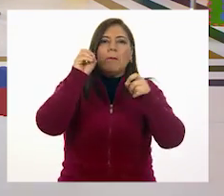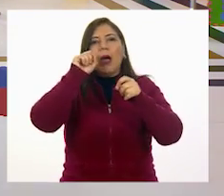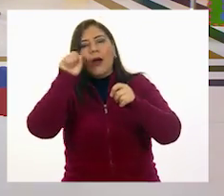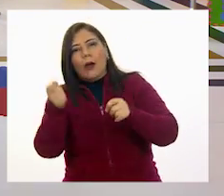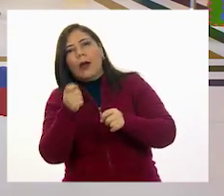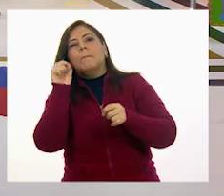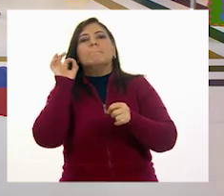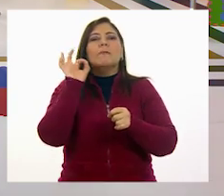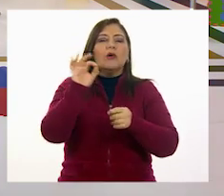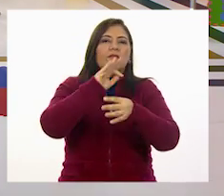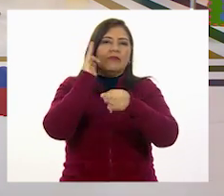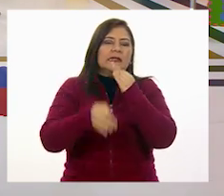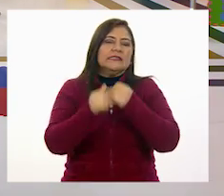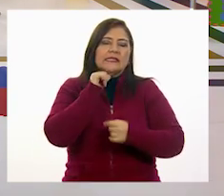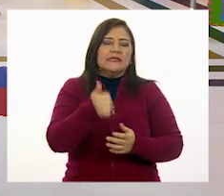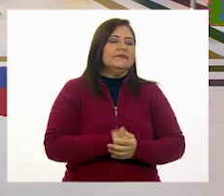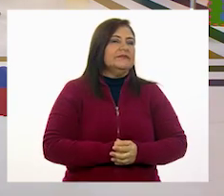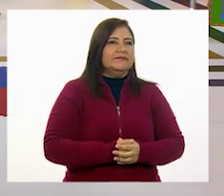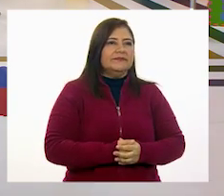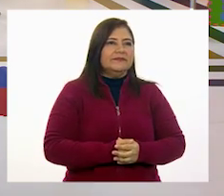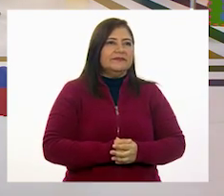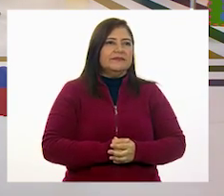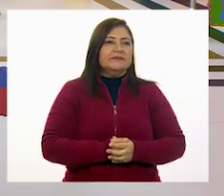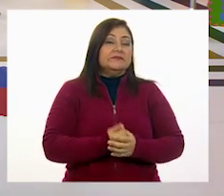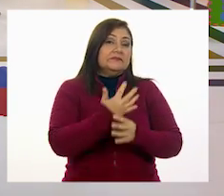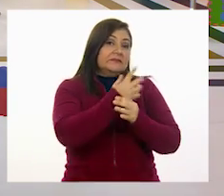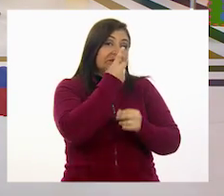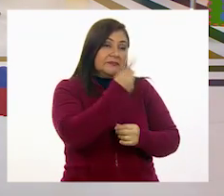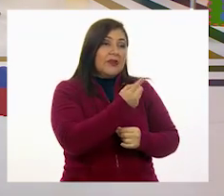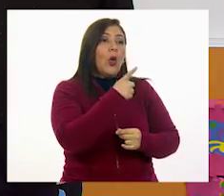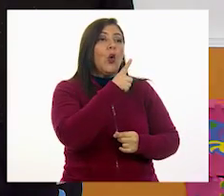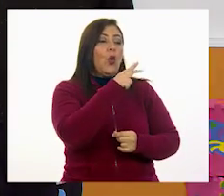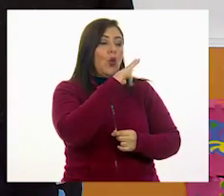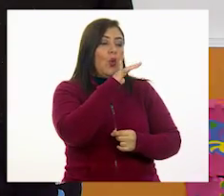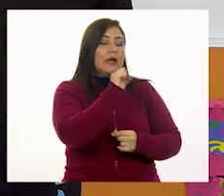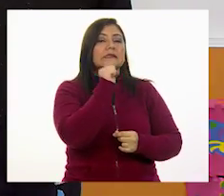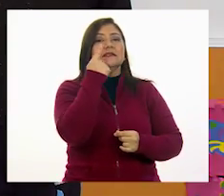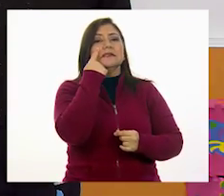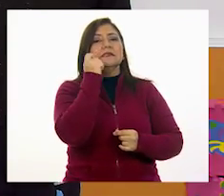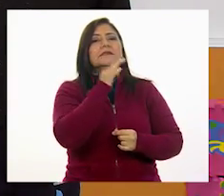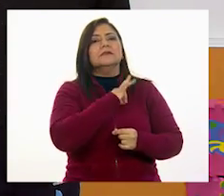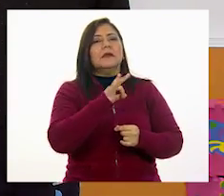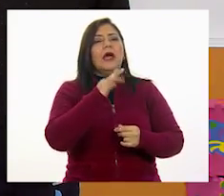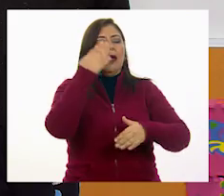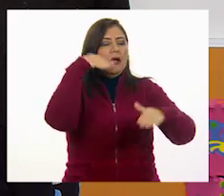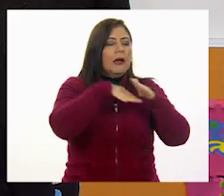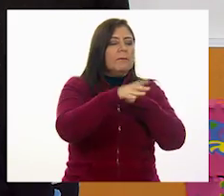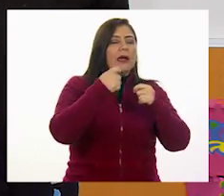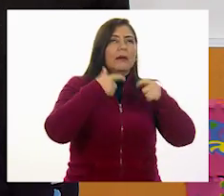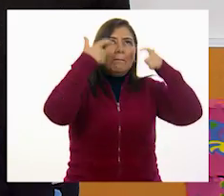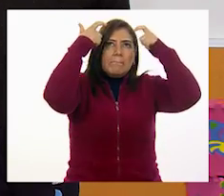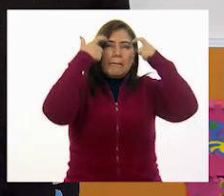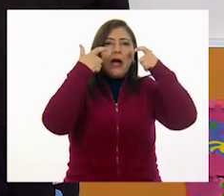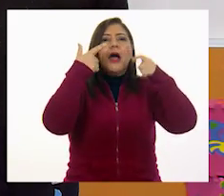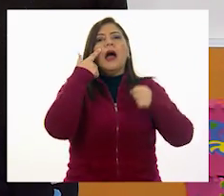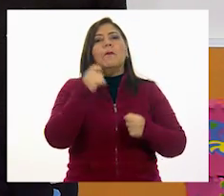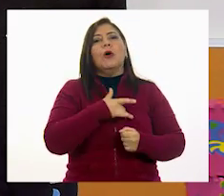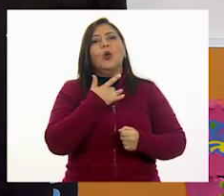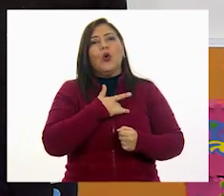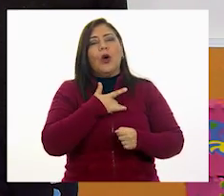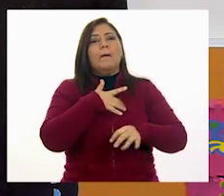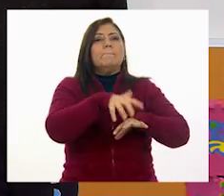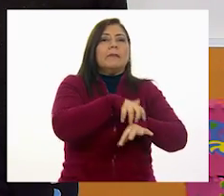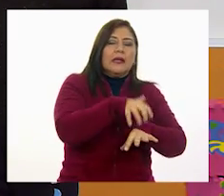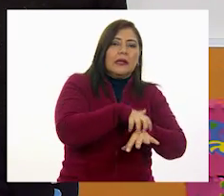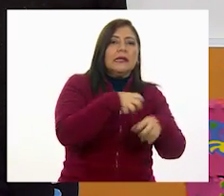y sin el punto final. Dice: Luis entró, sobre la cabeza llevaba el sombrero en los pies, los